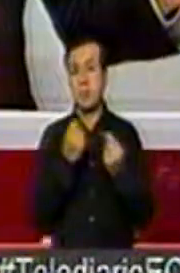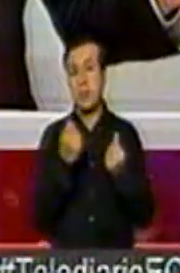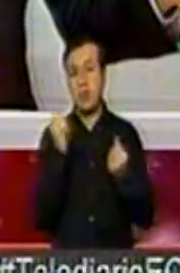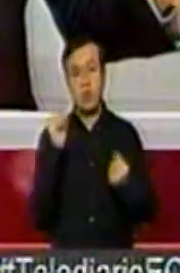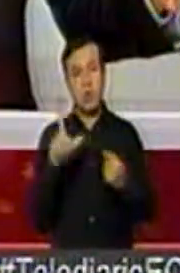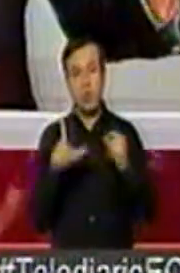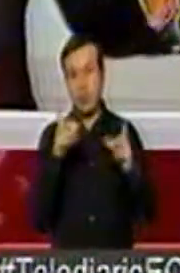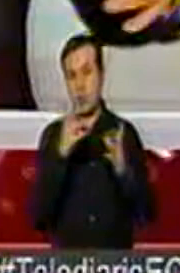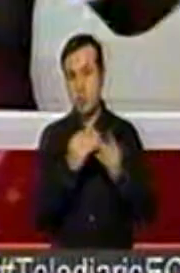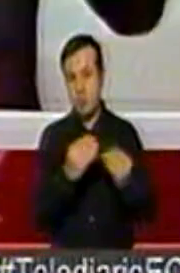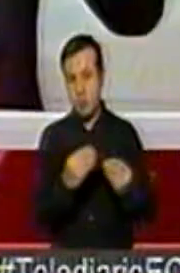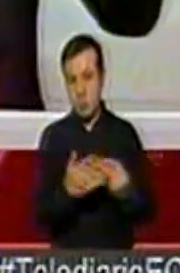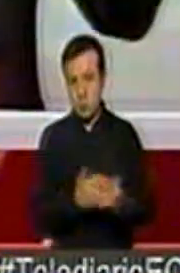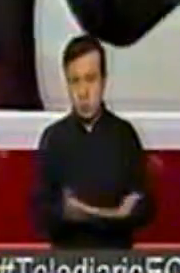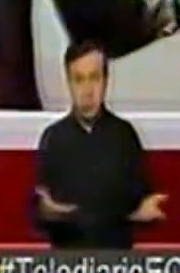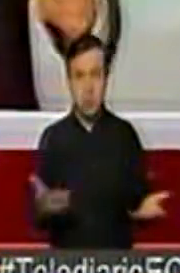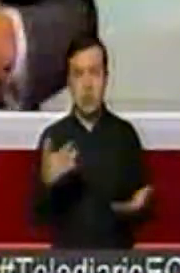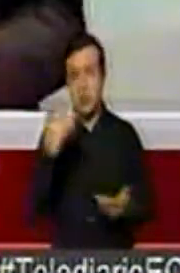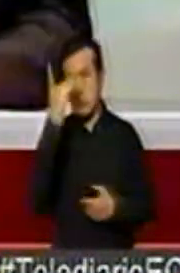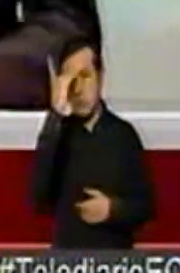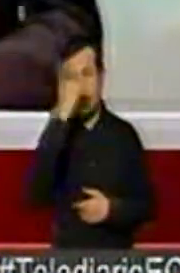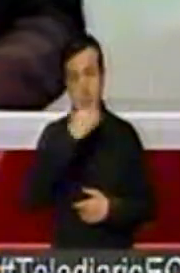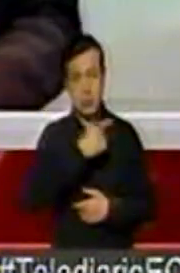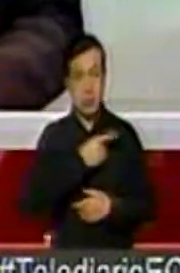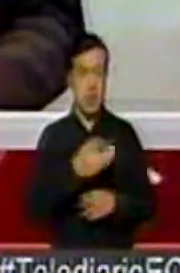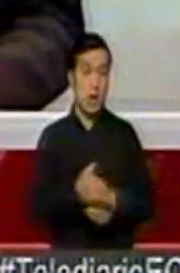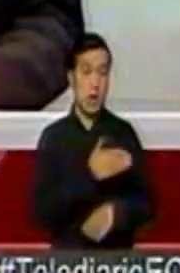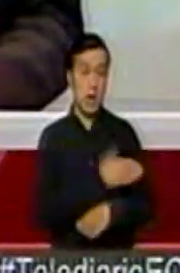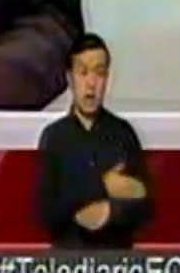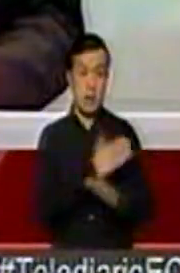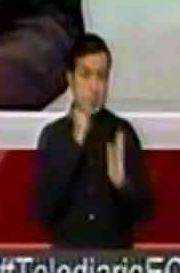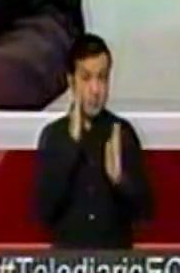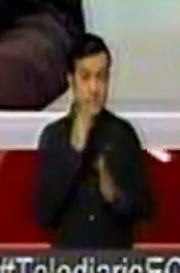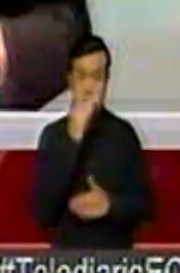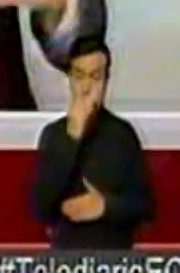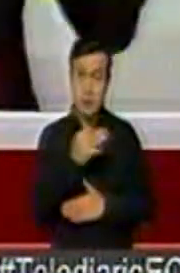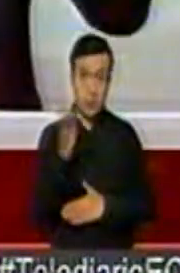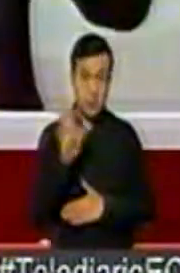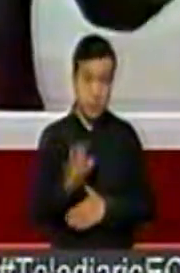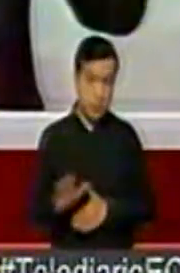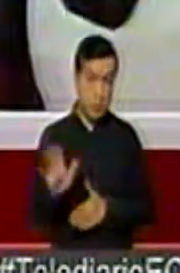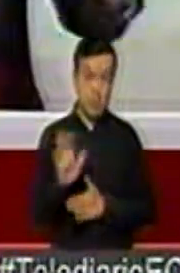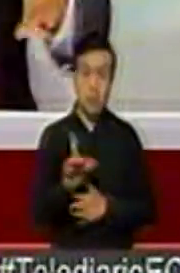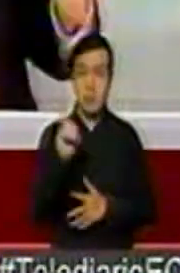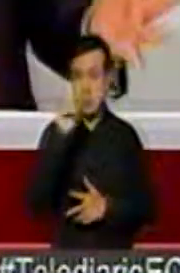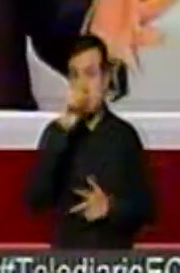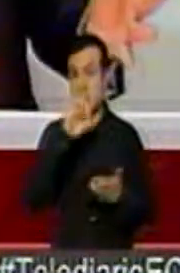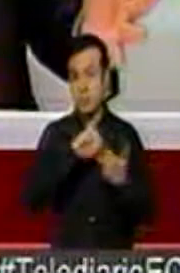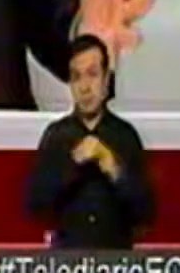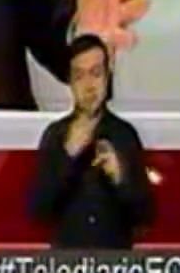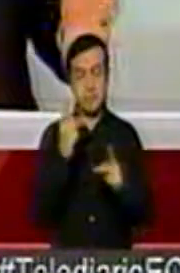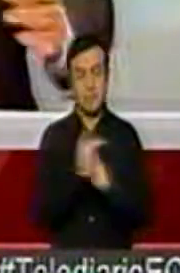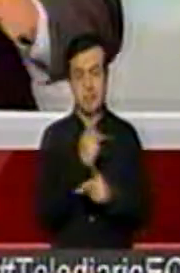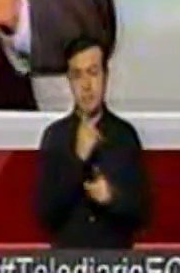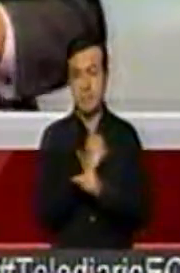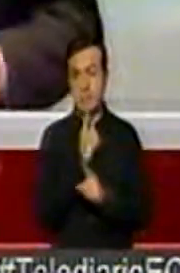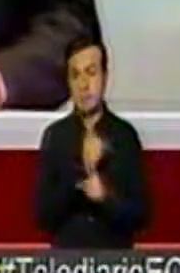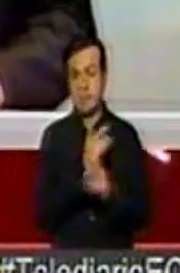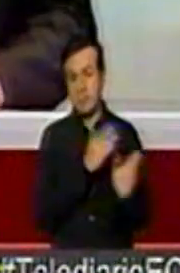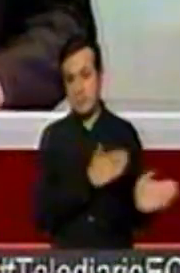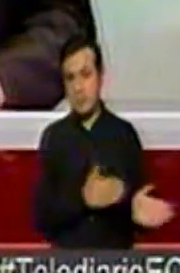que, por las medidas que no tomaron en cuenta esa realidad del país, terminaron afectando esta estructura, ¿no?